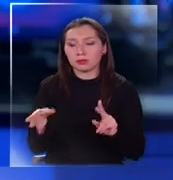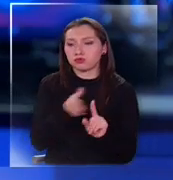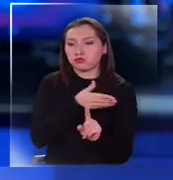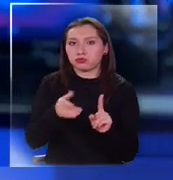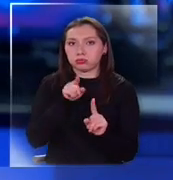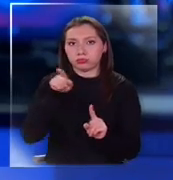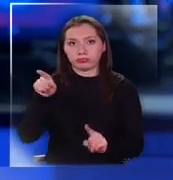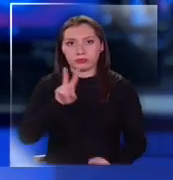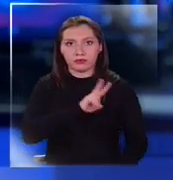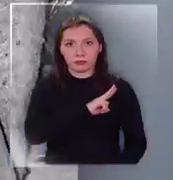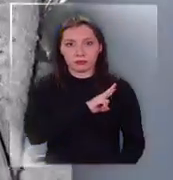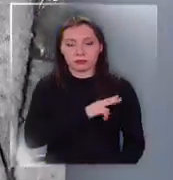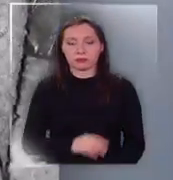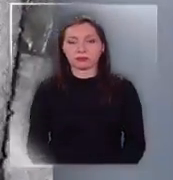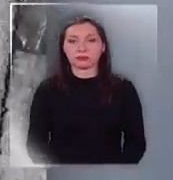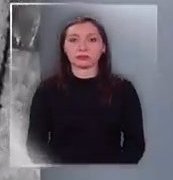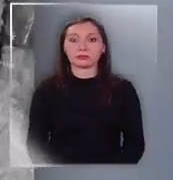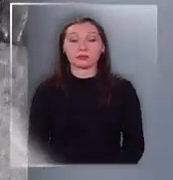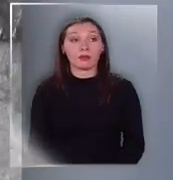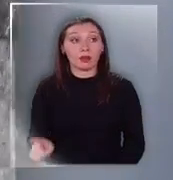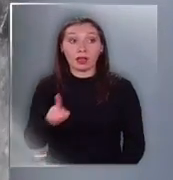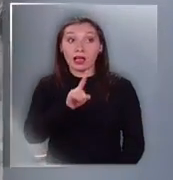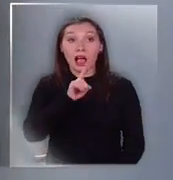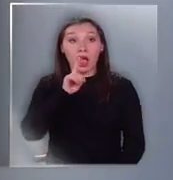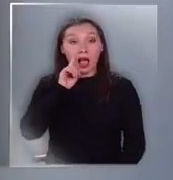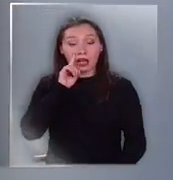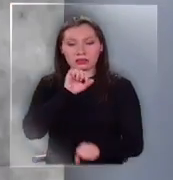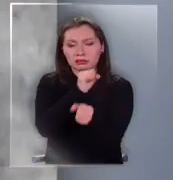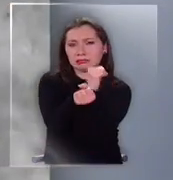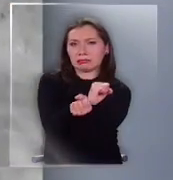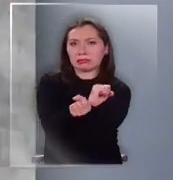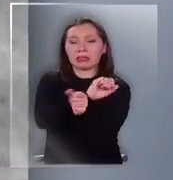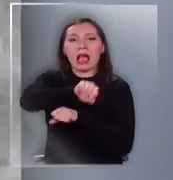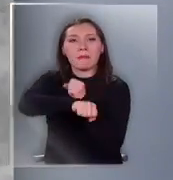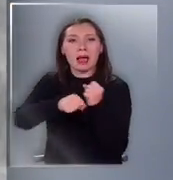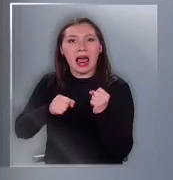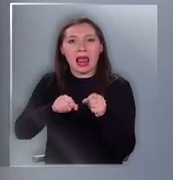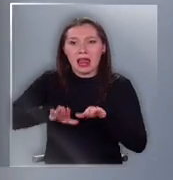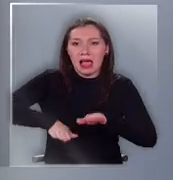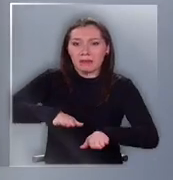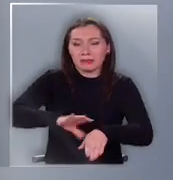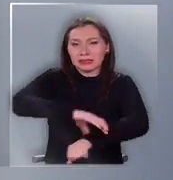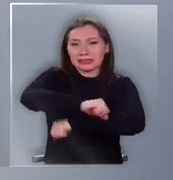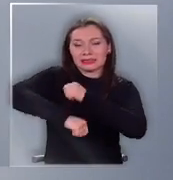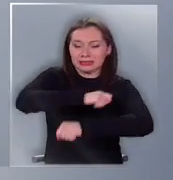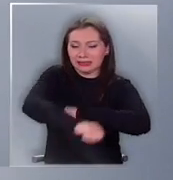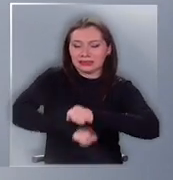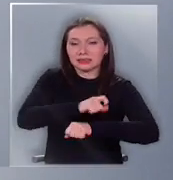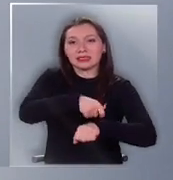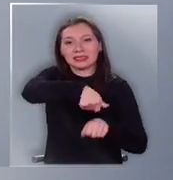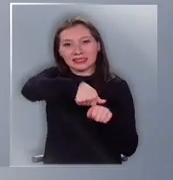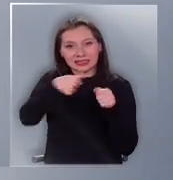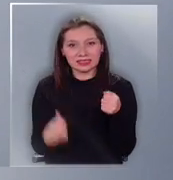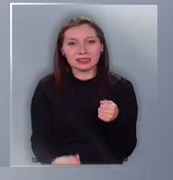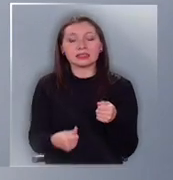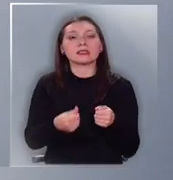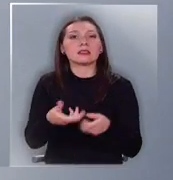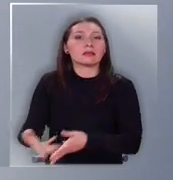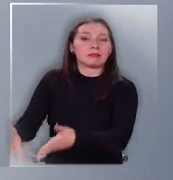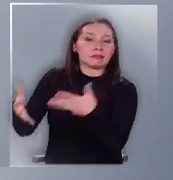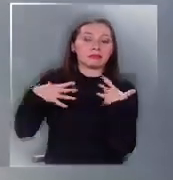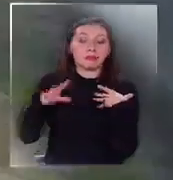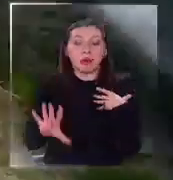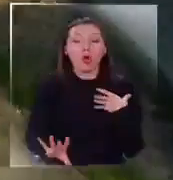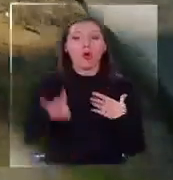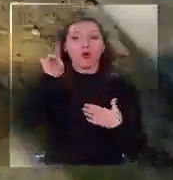el puerto de esta manera atado de manos y pies con cinta de embalaje y cubierto con una frazada fue